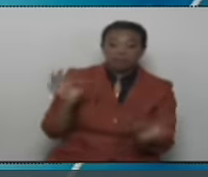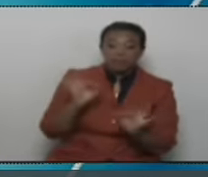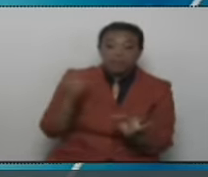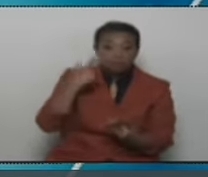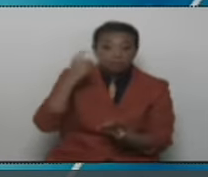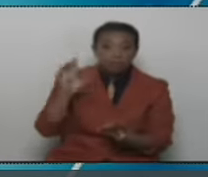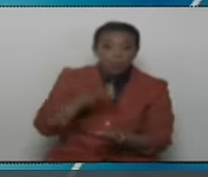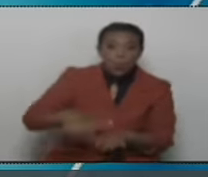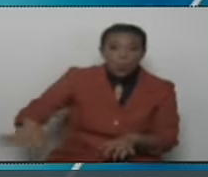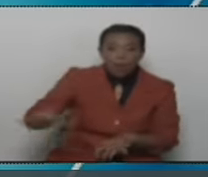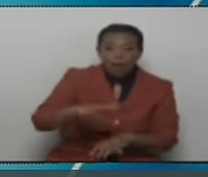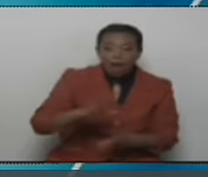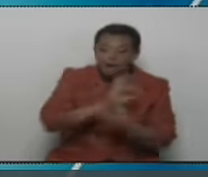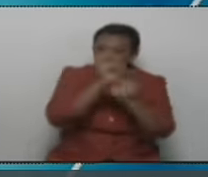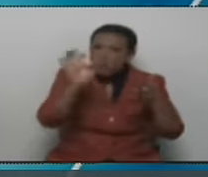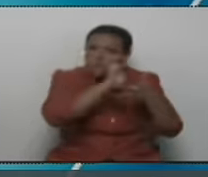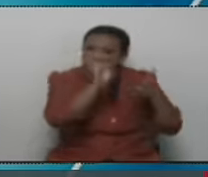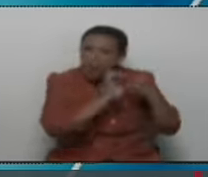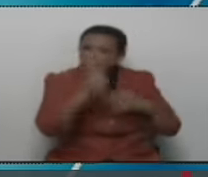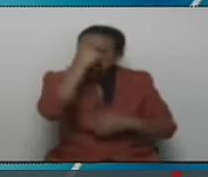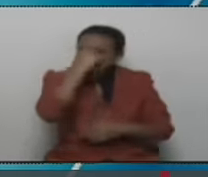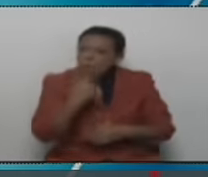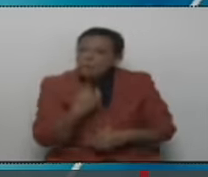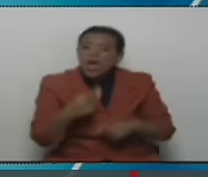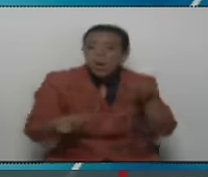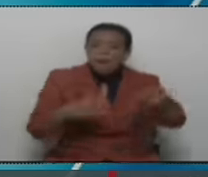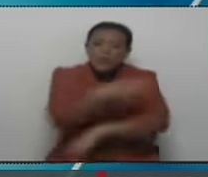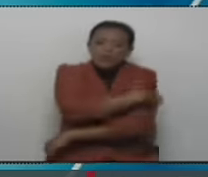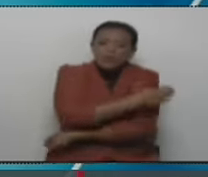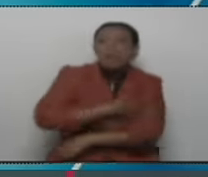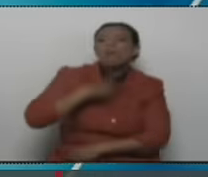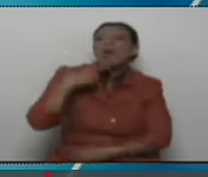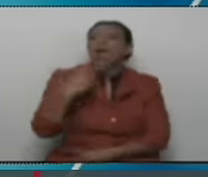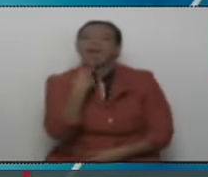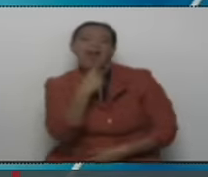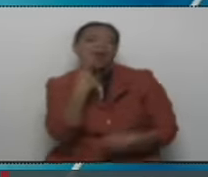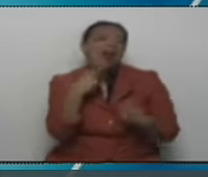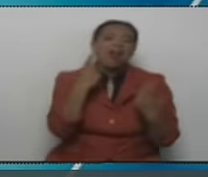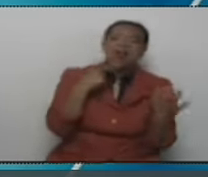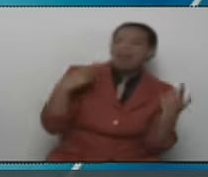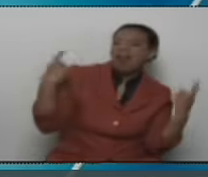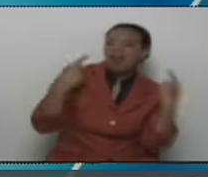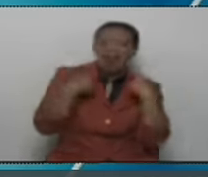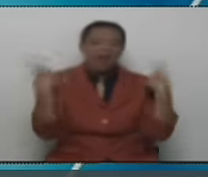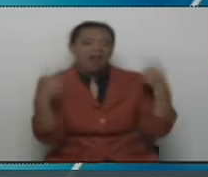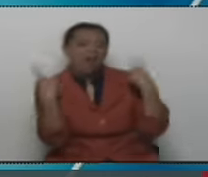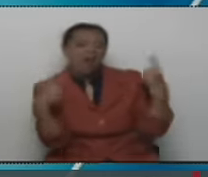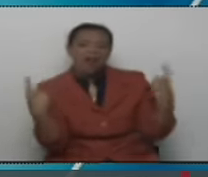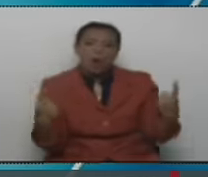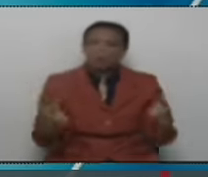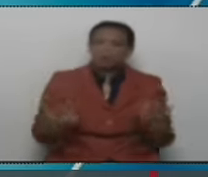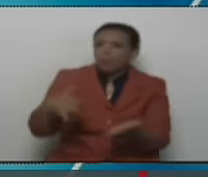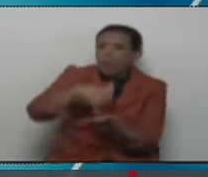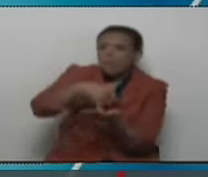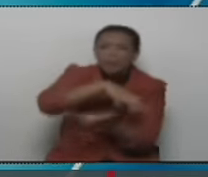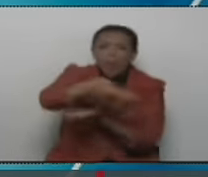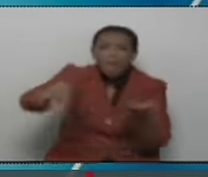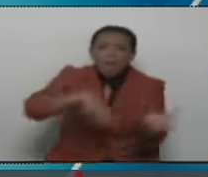sabe que ellos tienen unas características que son muy bocones, ¿no? Quienes están militando en la desestabilización de